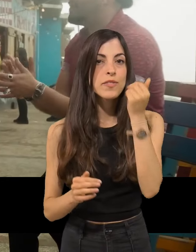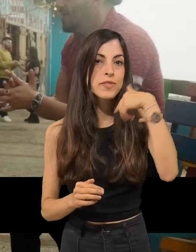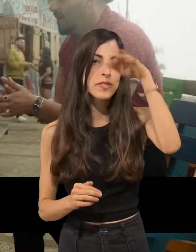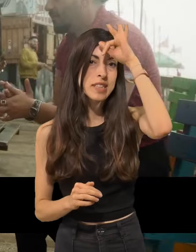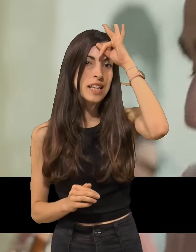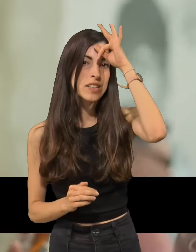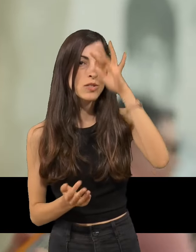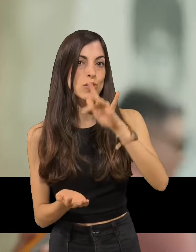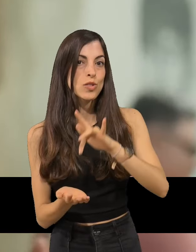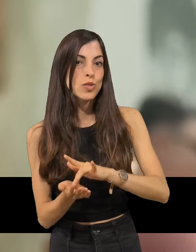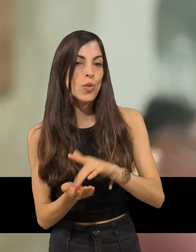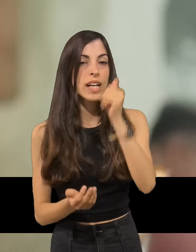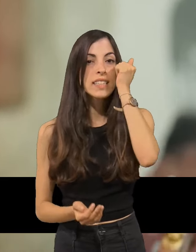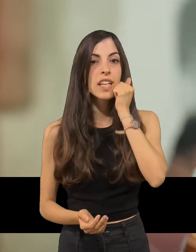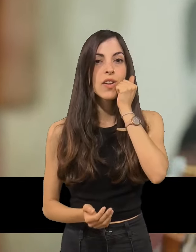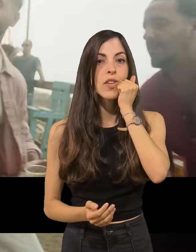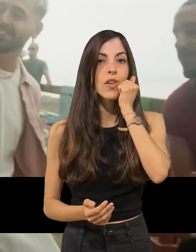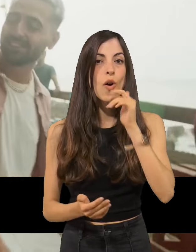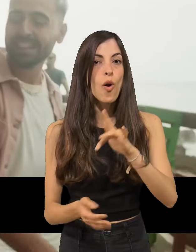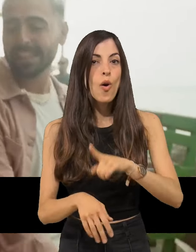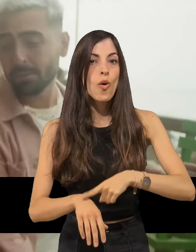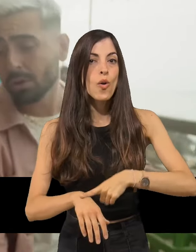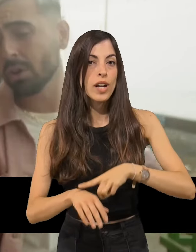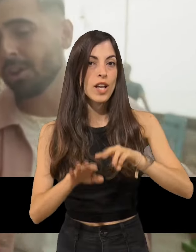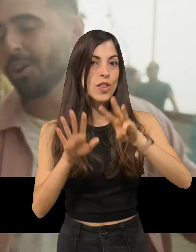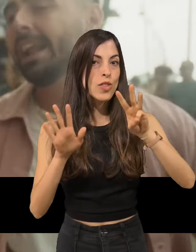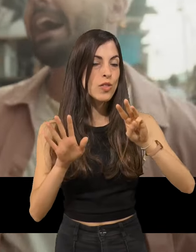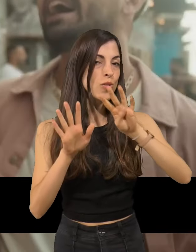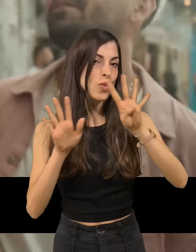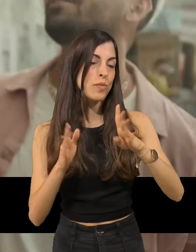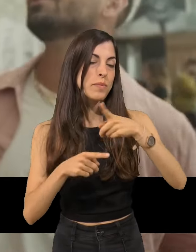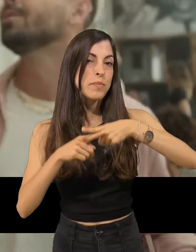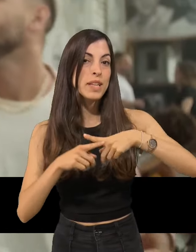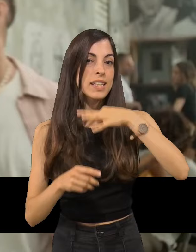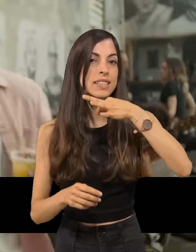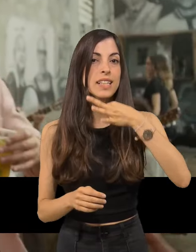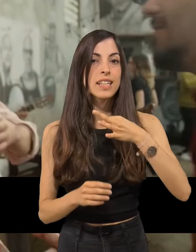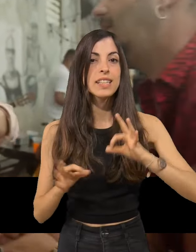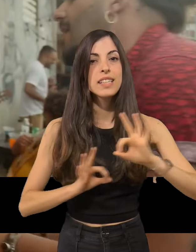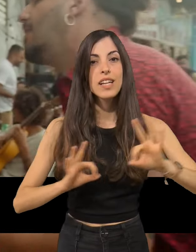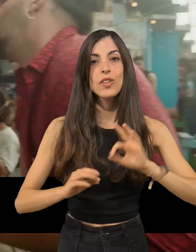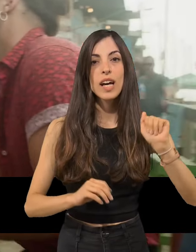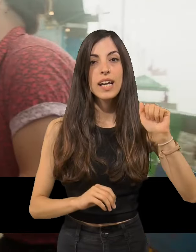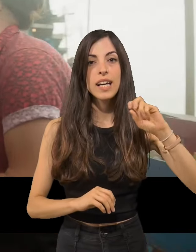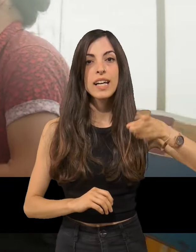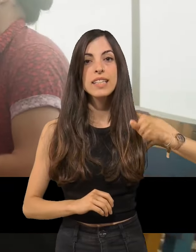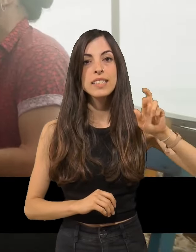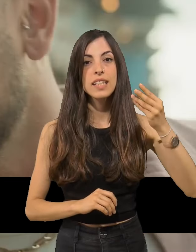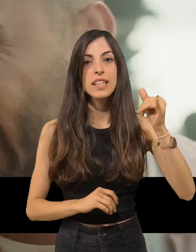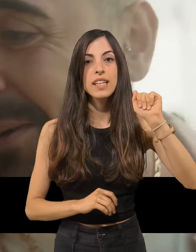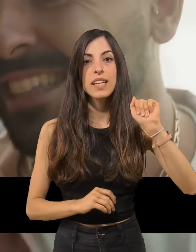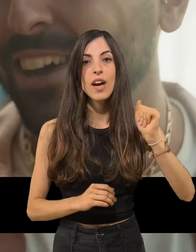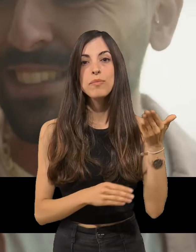Entre medias de ambas representaciones operísticas, el sábado a partir de las 9:30 de la tarde, el Teatro de la Aserquía ofrecerá